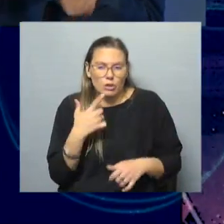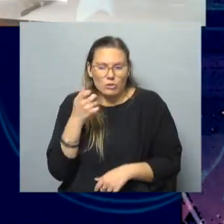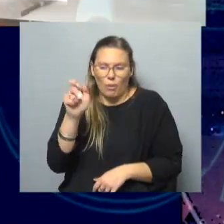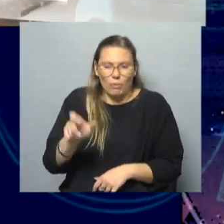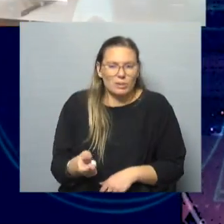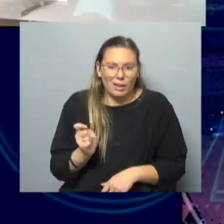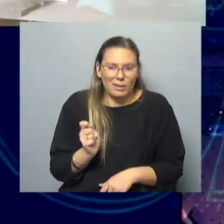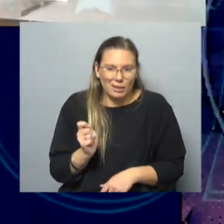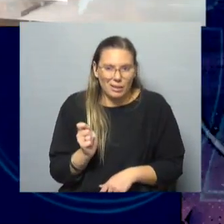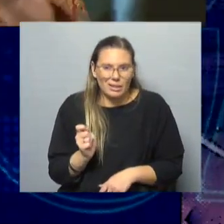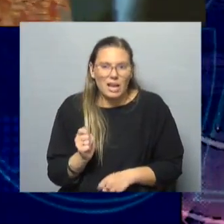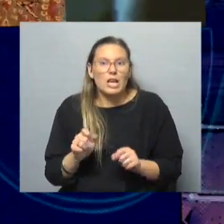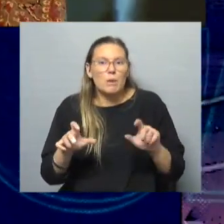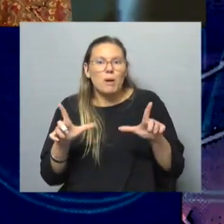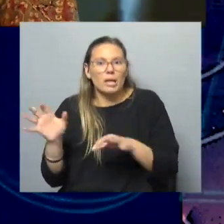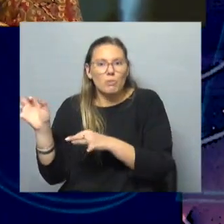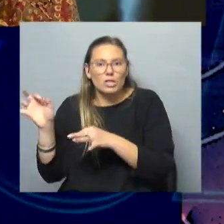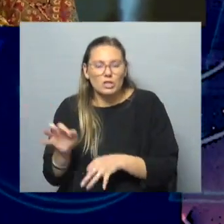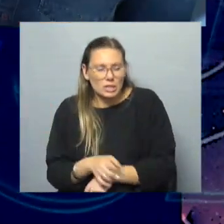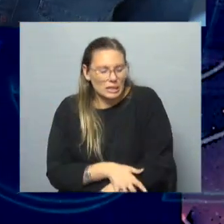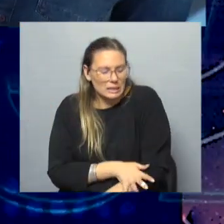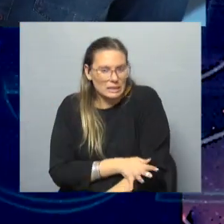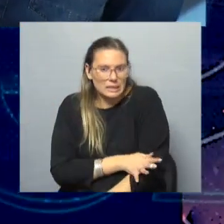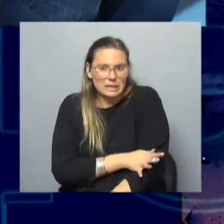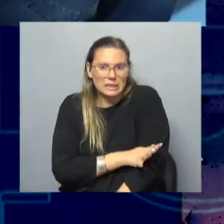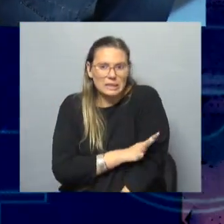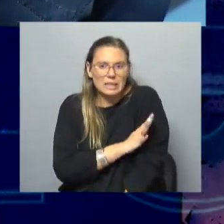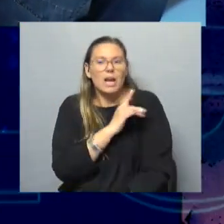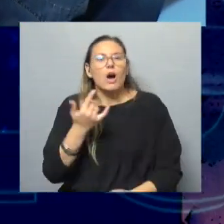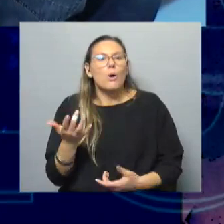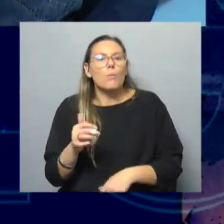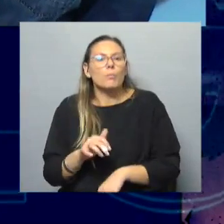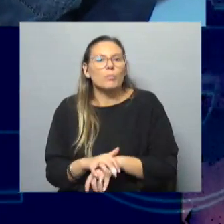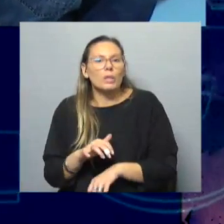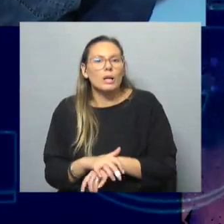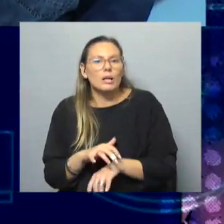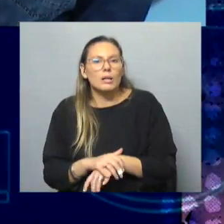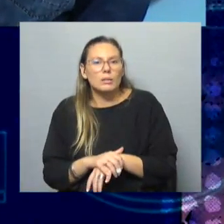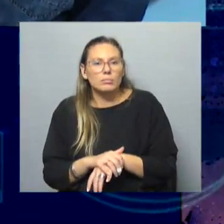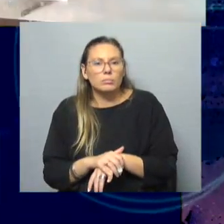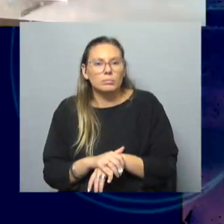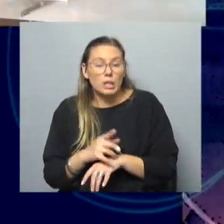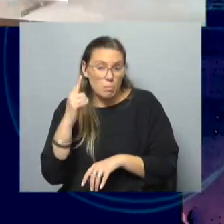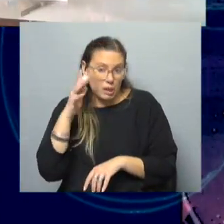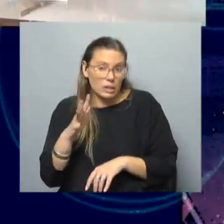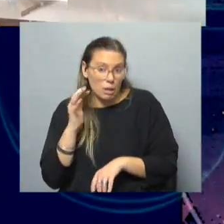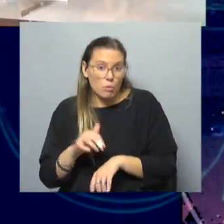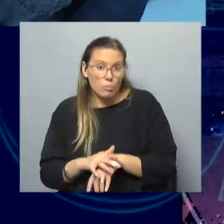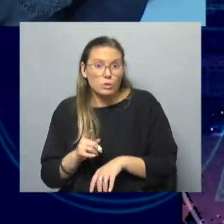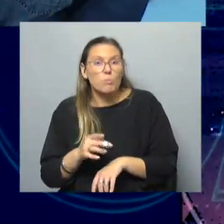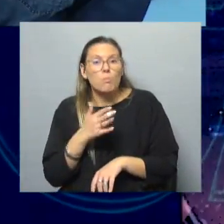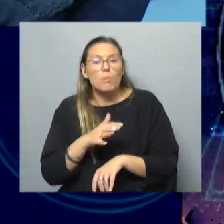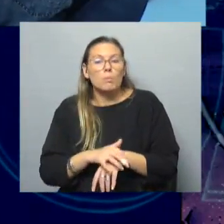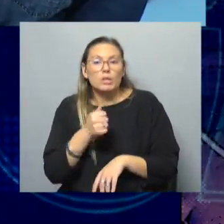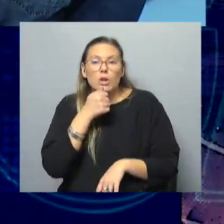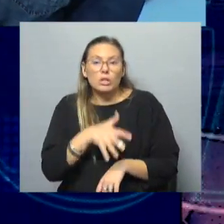te erizan los pelos, las imágenes de cuando llega Zita Rosa. Lo que pasa es que es un momento... Y pensando en el momento también. Es un momento histórico